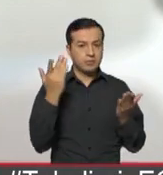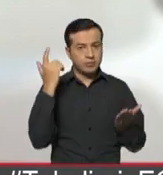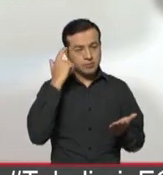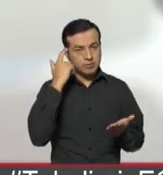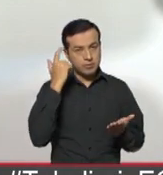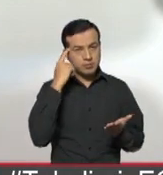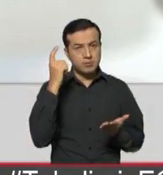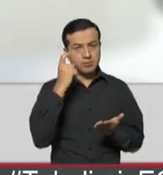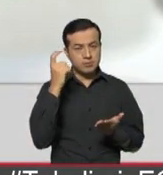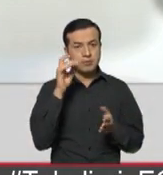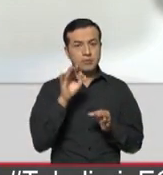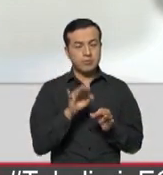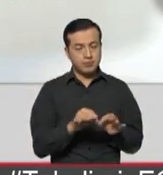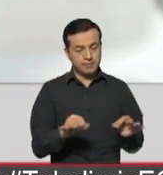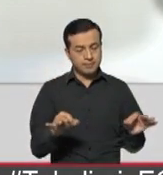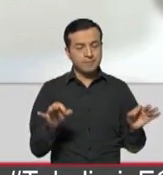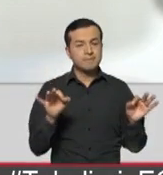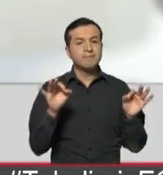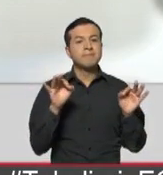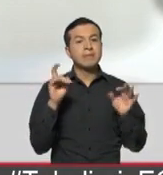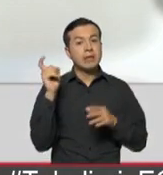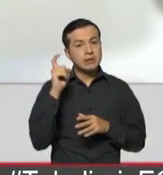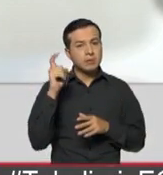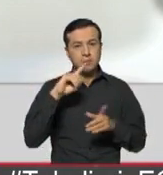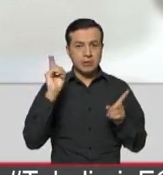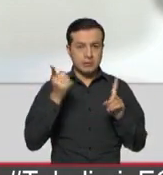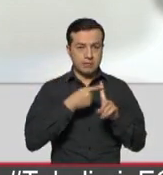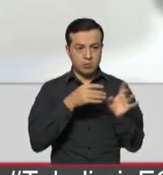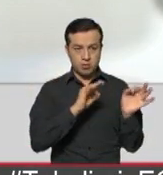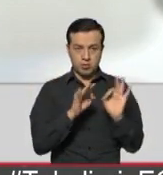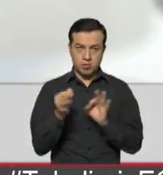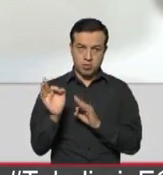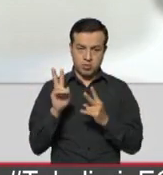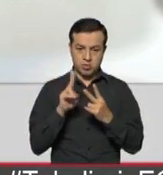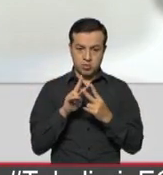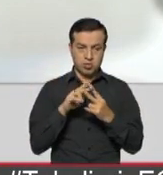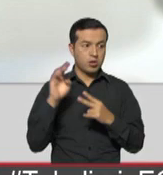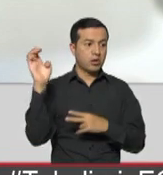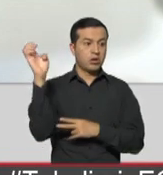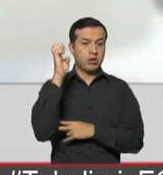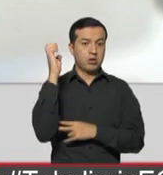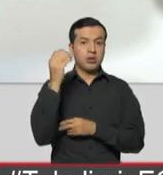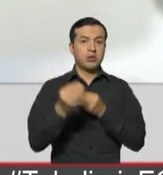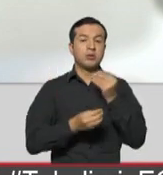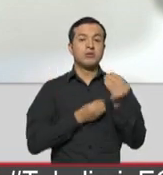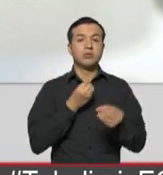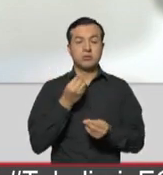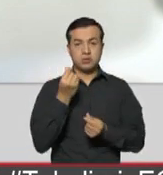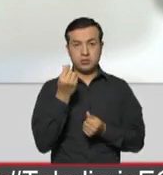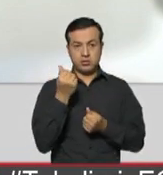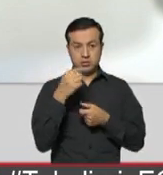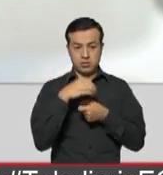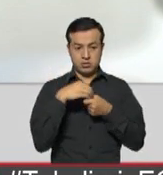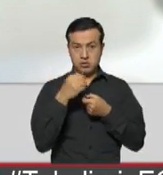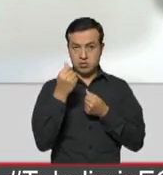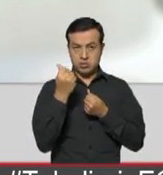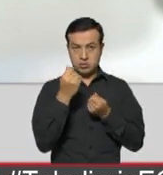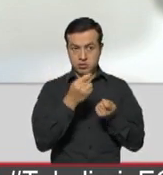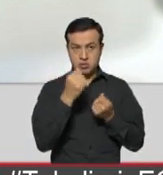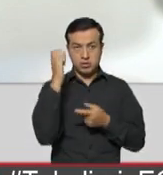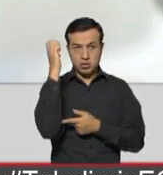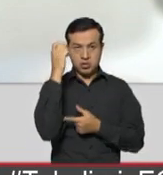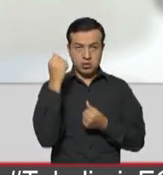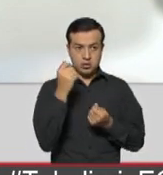que es necesario discernir dos cosas, ¿no? Por un lado, la emergencia lo que garantiza es un flujo de recursos,